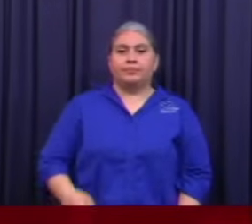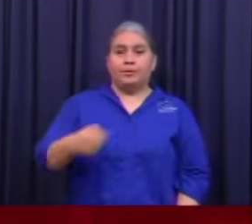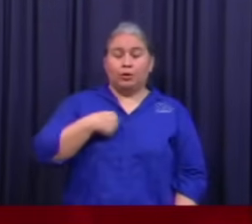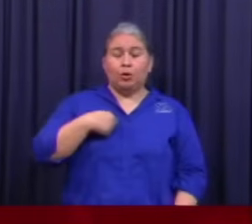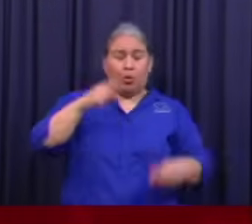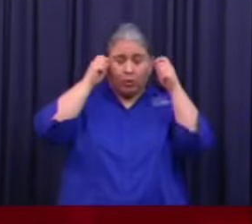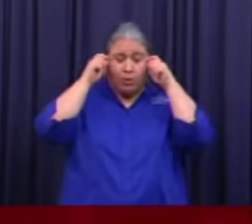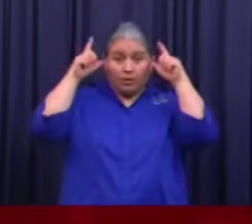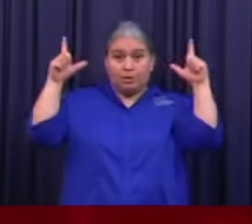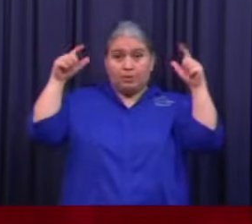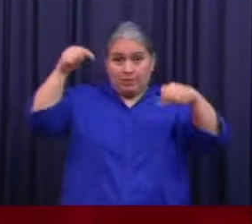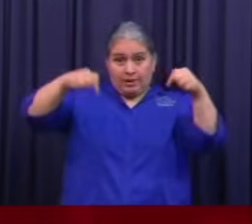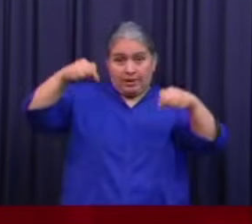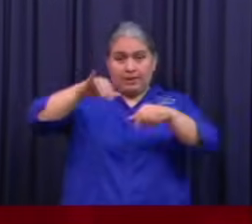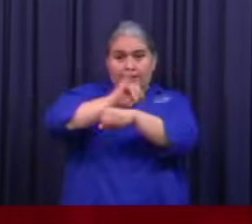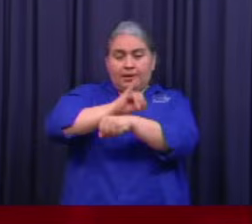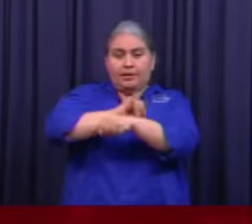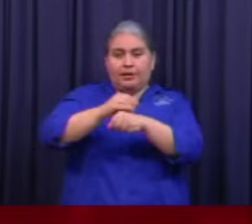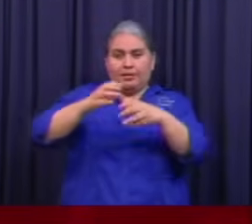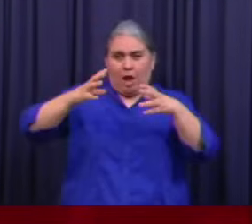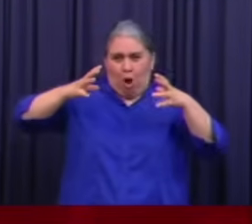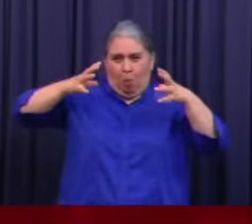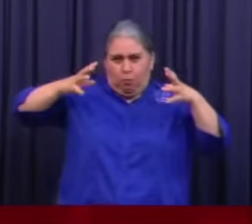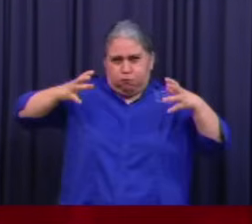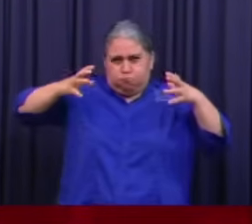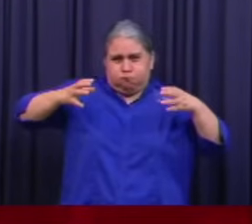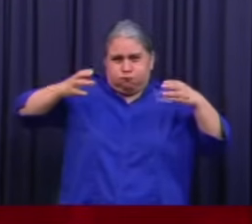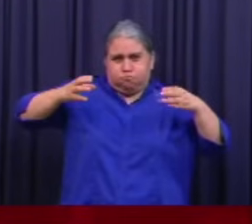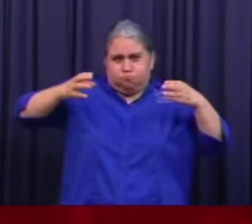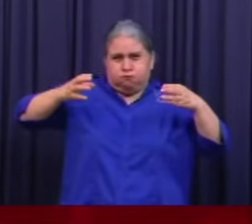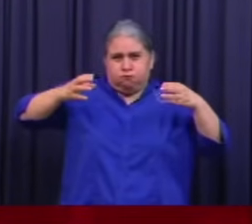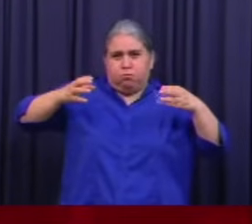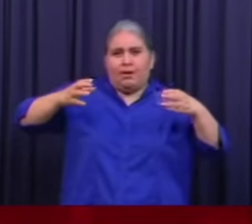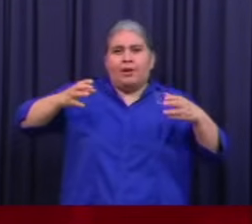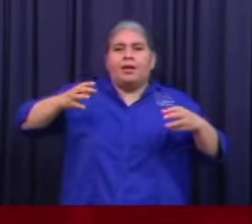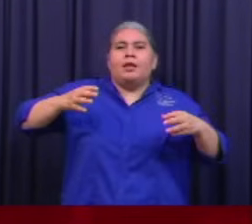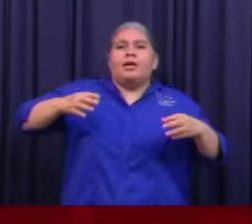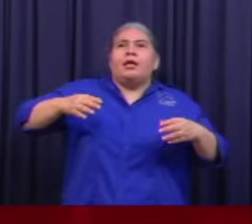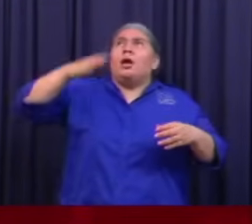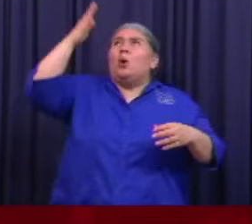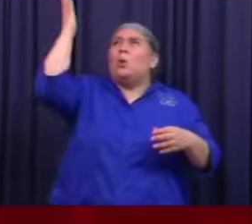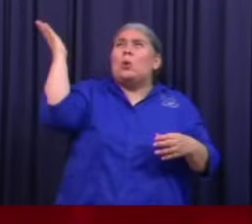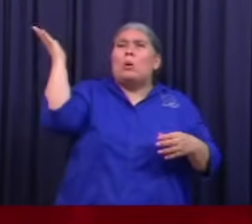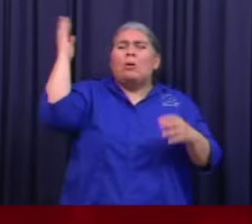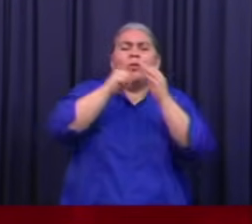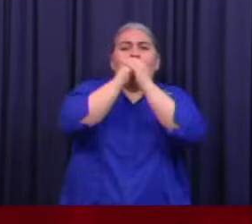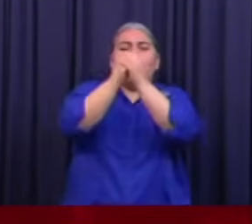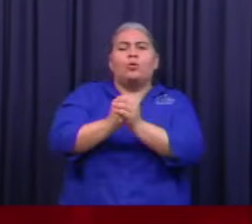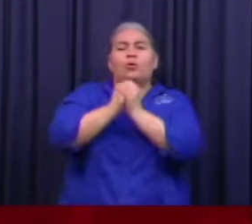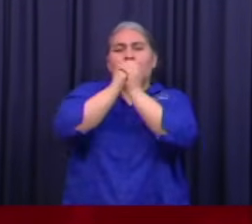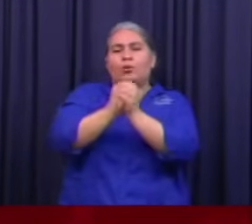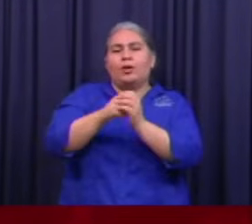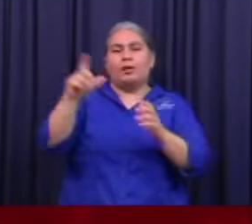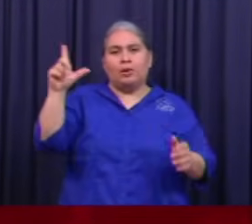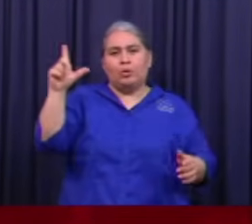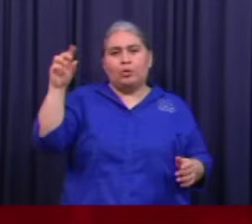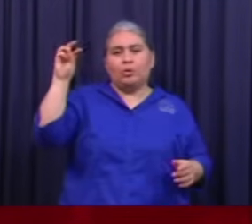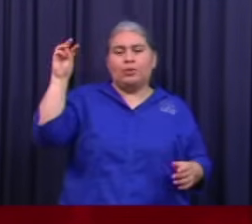de nosotros Porque mire lunes miércoles jueves